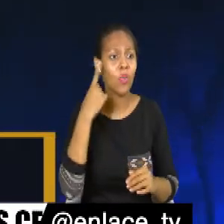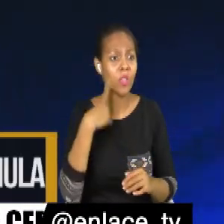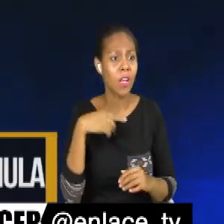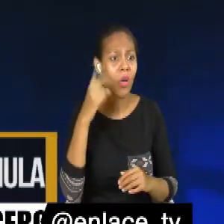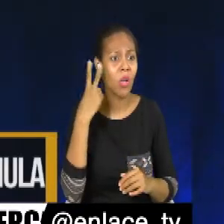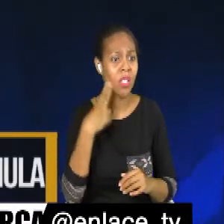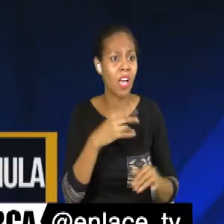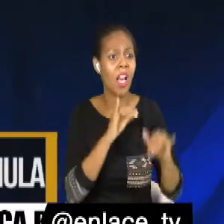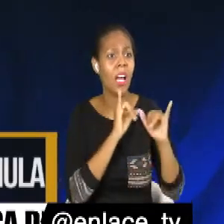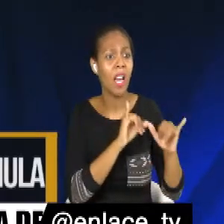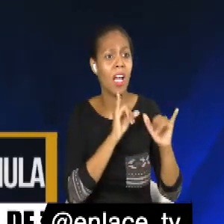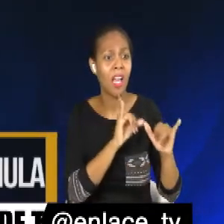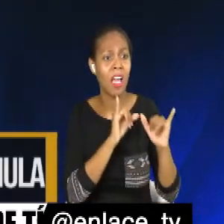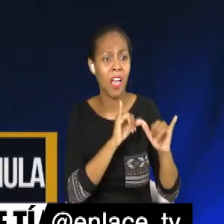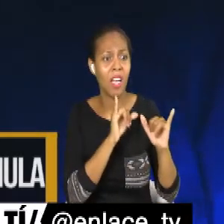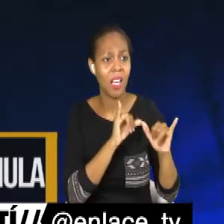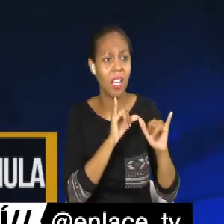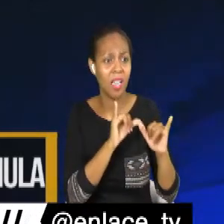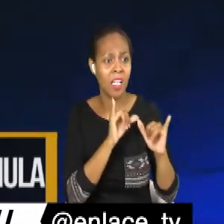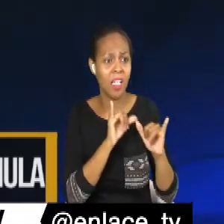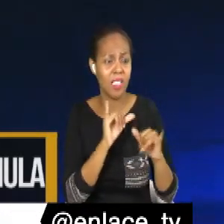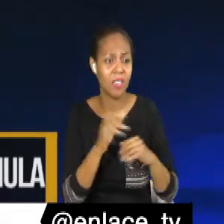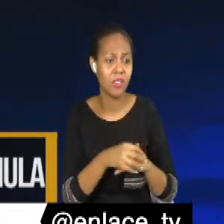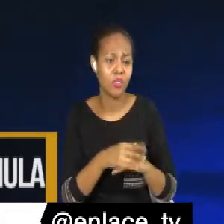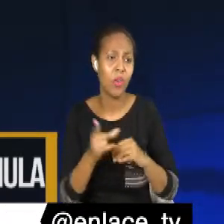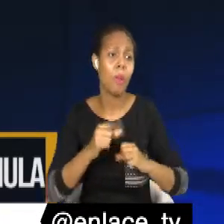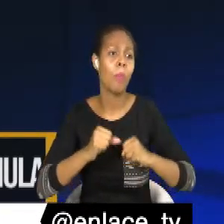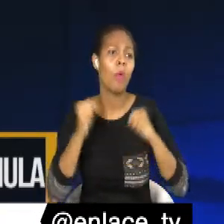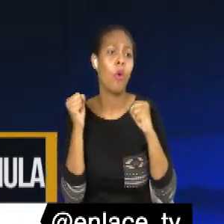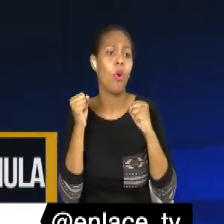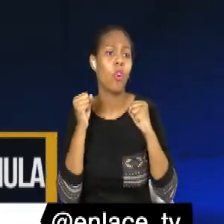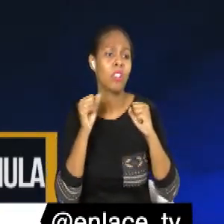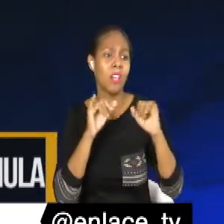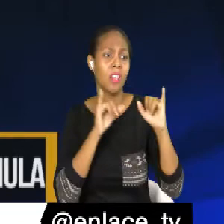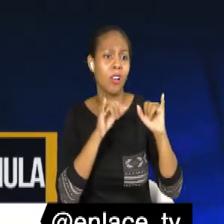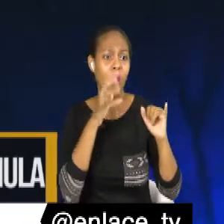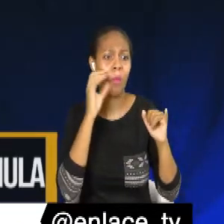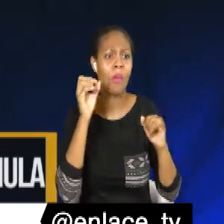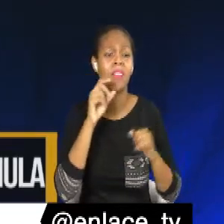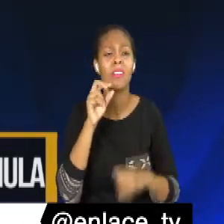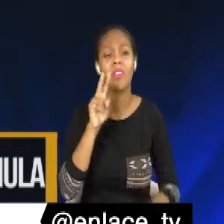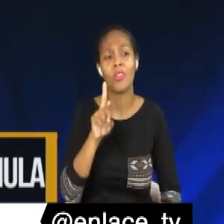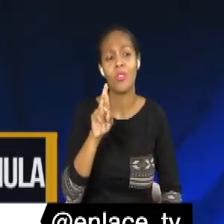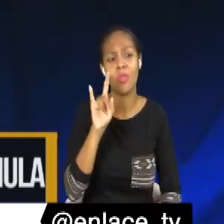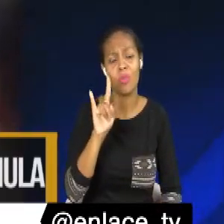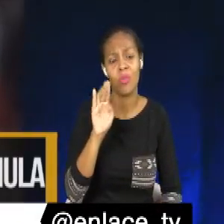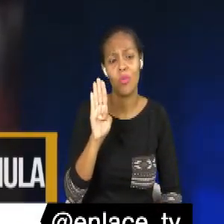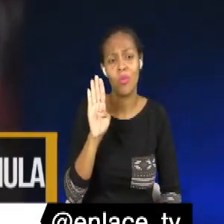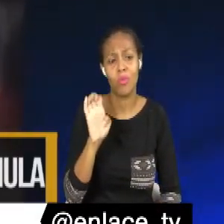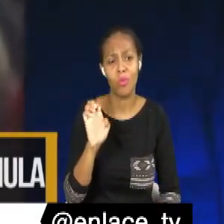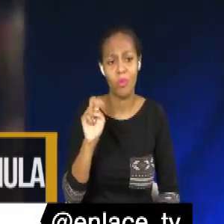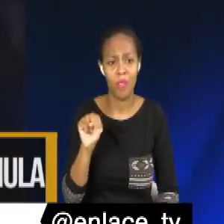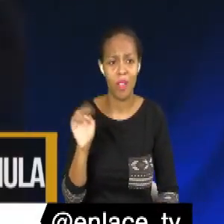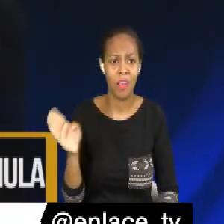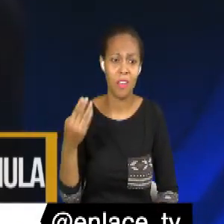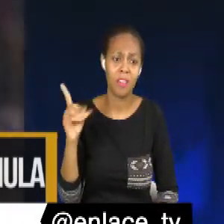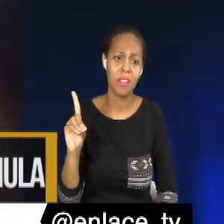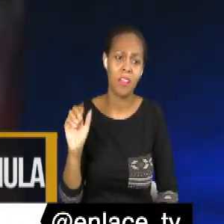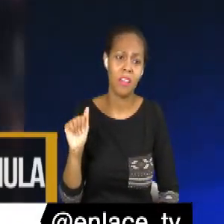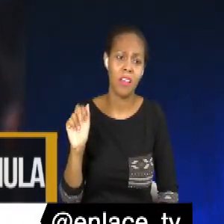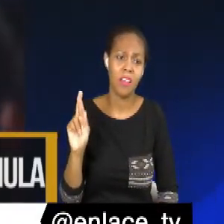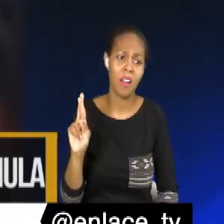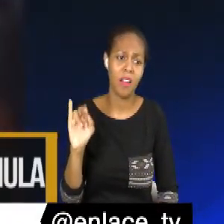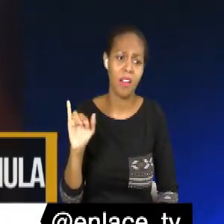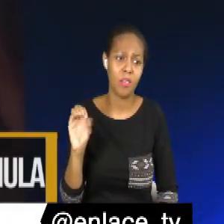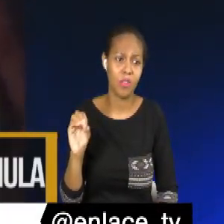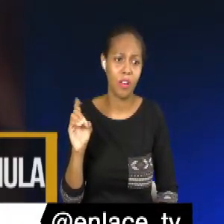unidad de cuidados intensivos en un centro asistencial de Bogotá, Rubén Darío Cárdenas, de 42 años. El hombre había resultado